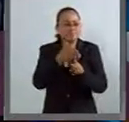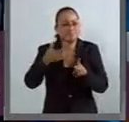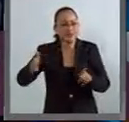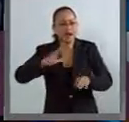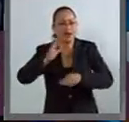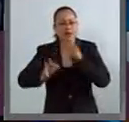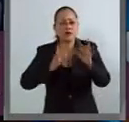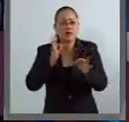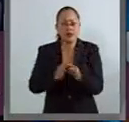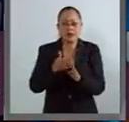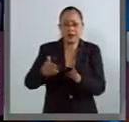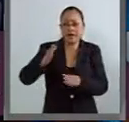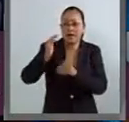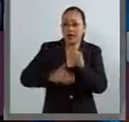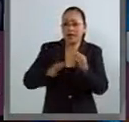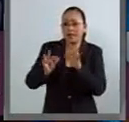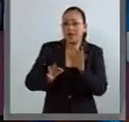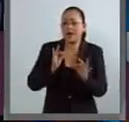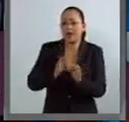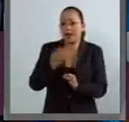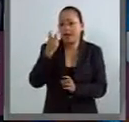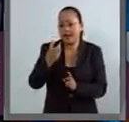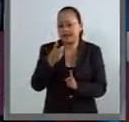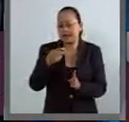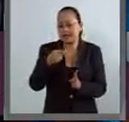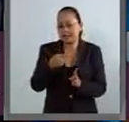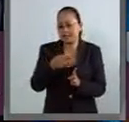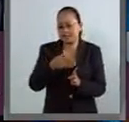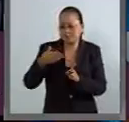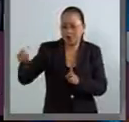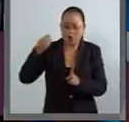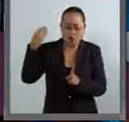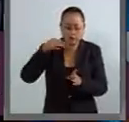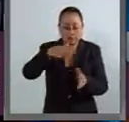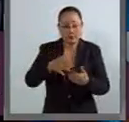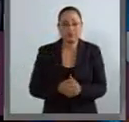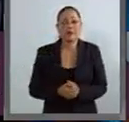fue como se desarrolló y se llevó a cabo este conversatorio. Yo con esto